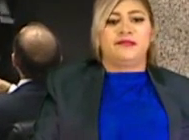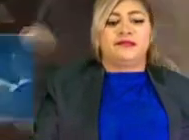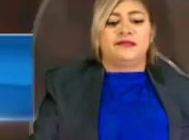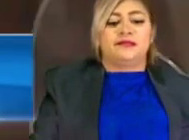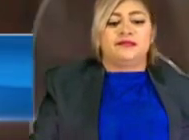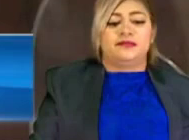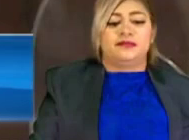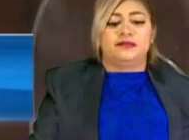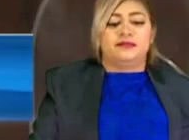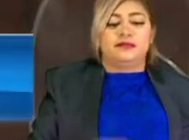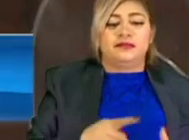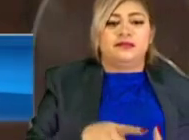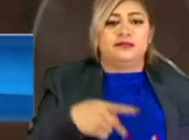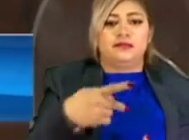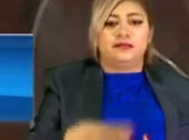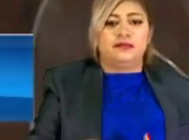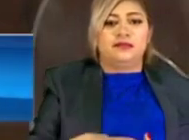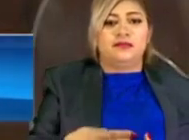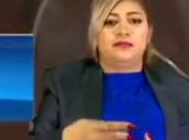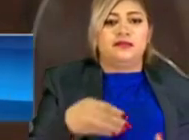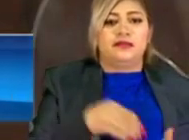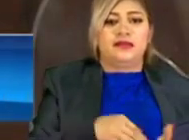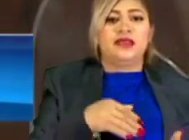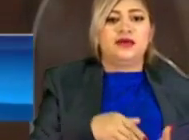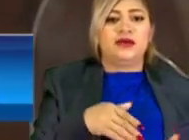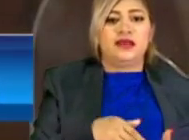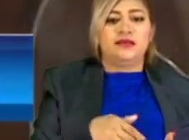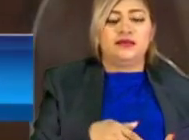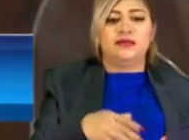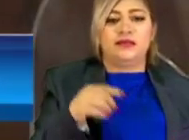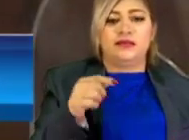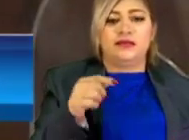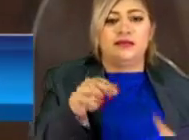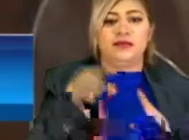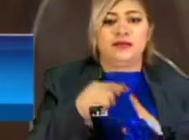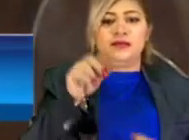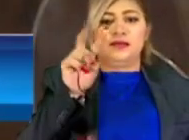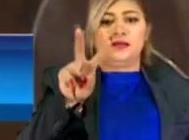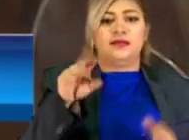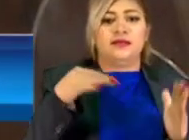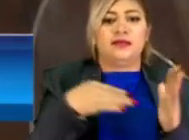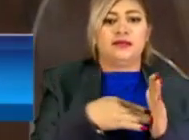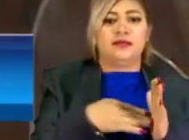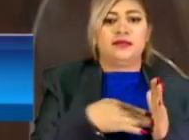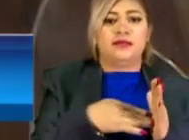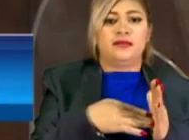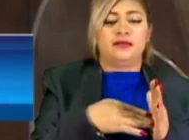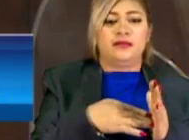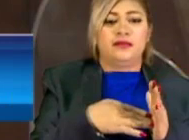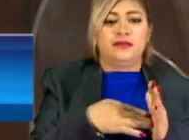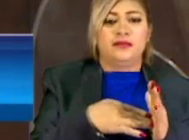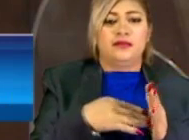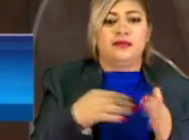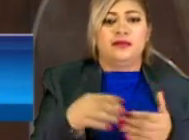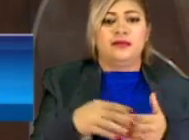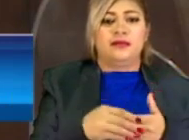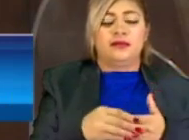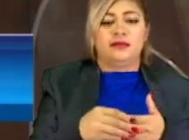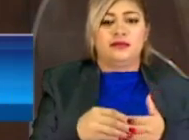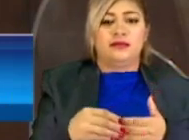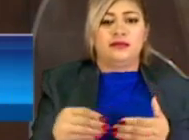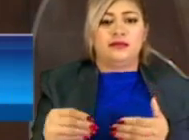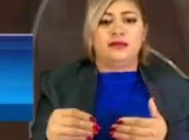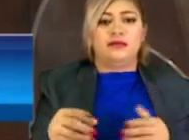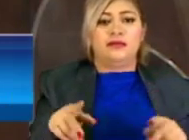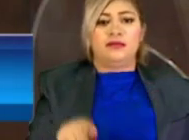el programa Capital Semilla otorga hasta 2.000 balboas no reembolsables a